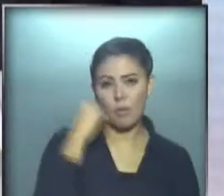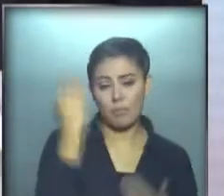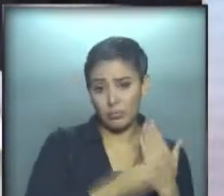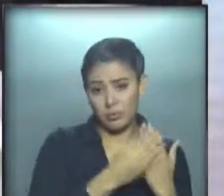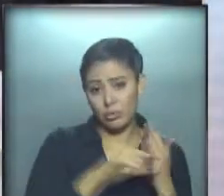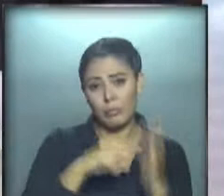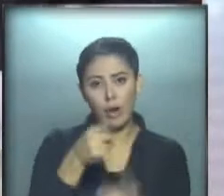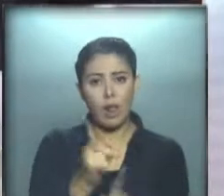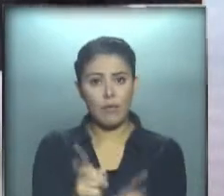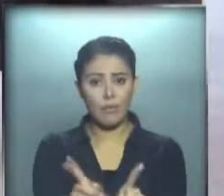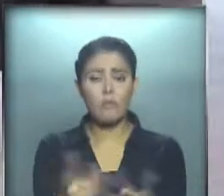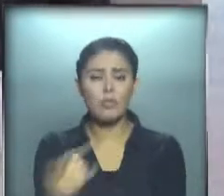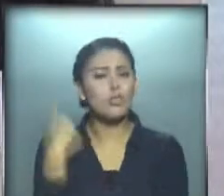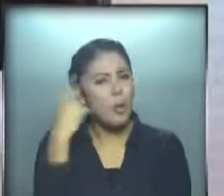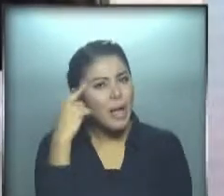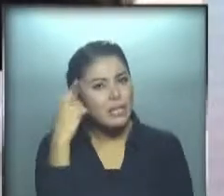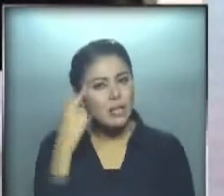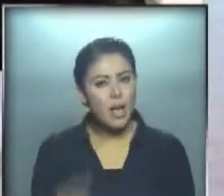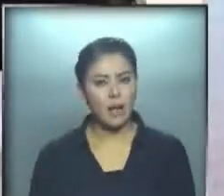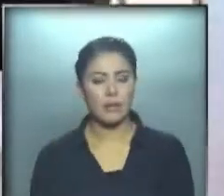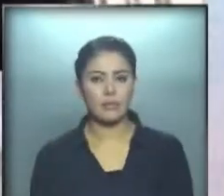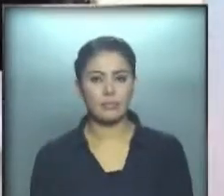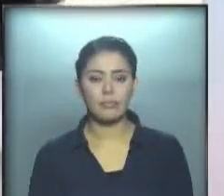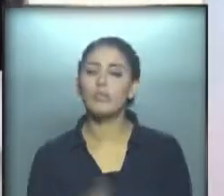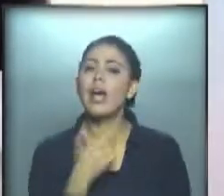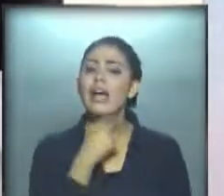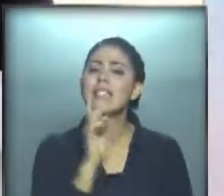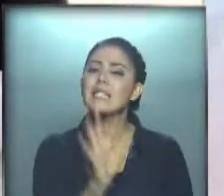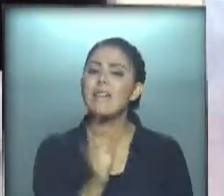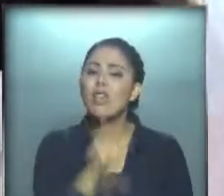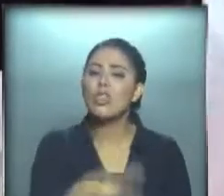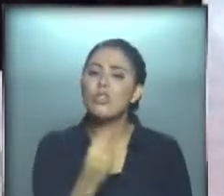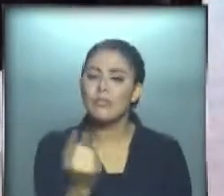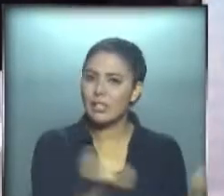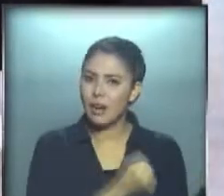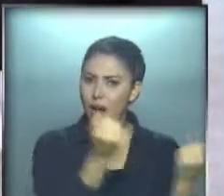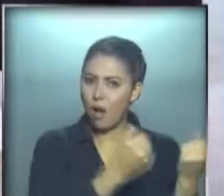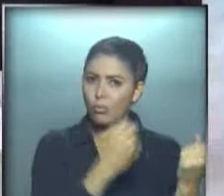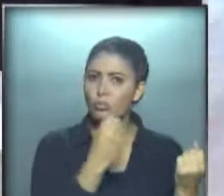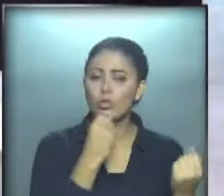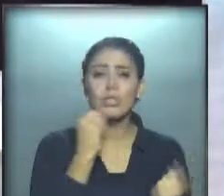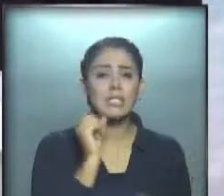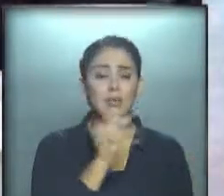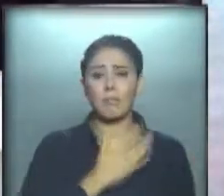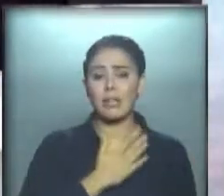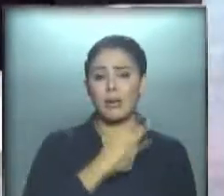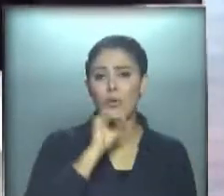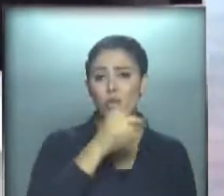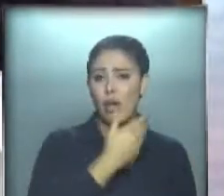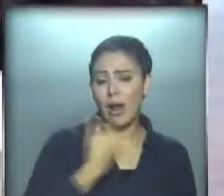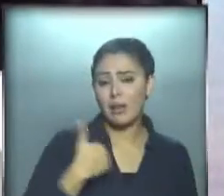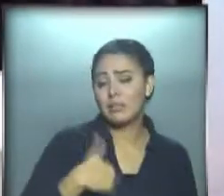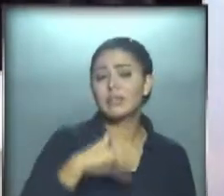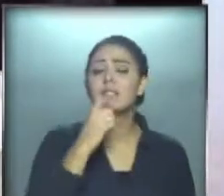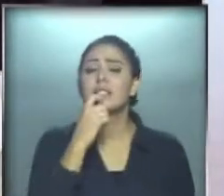situación que por lo menos a nosotros nos lleva a pensar que queremos saber cuál es el origen de ese coche, si pertenece a patrimonio público fiscal,